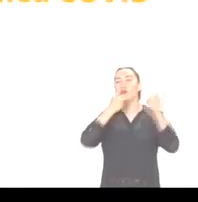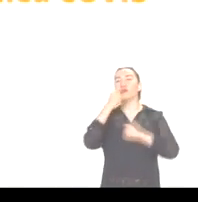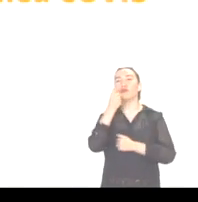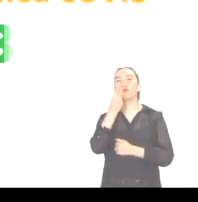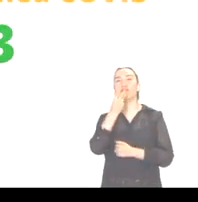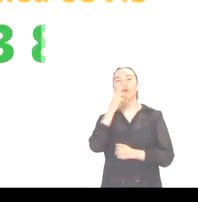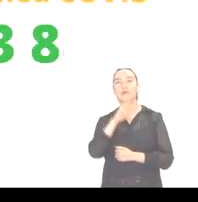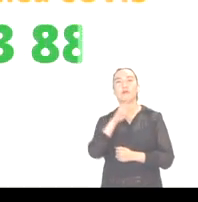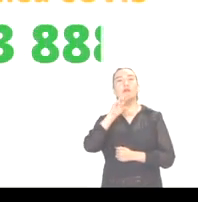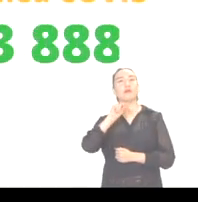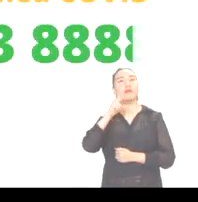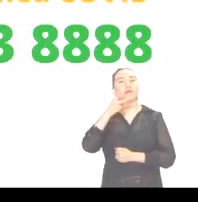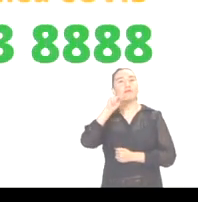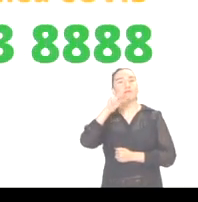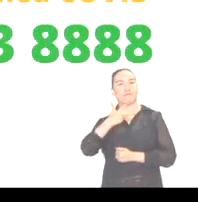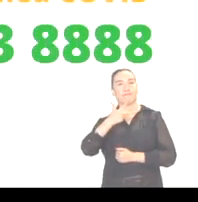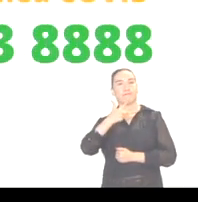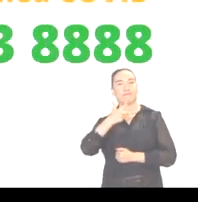COVID